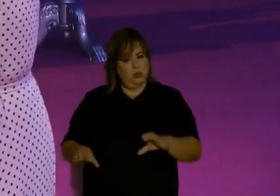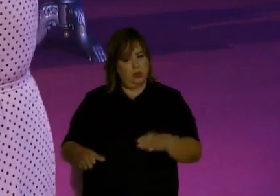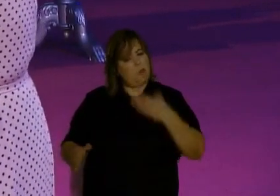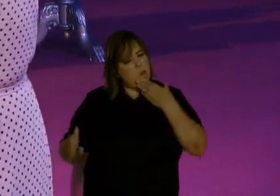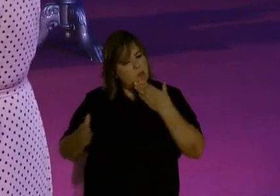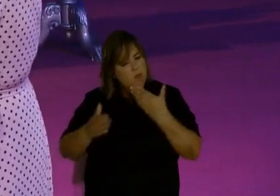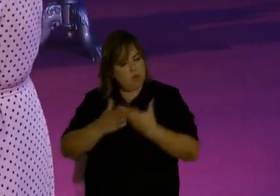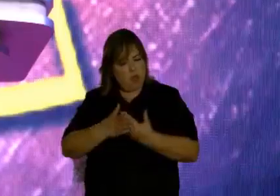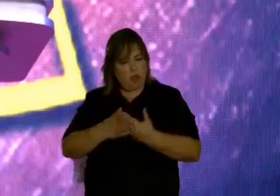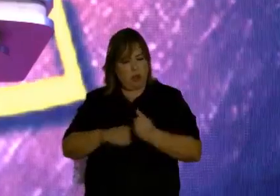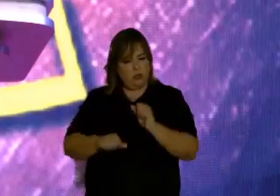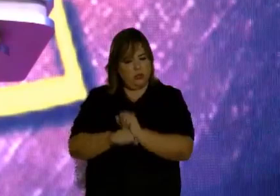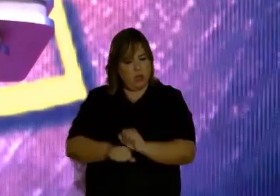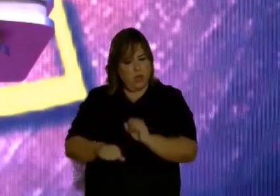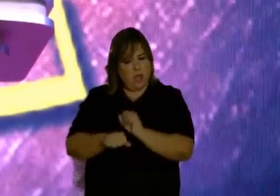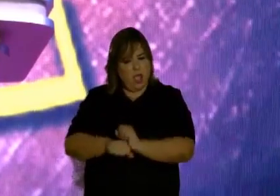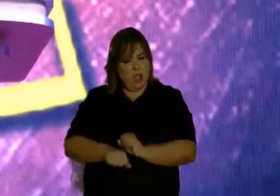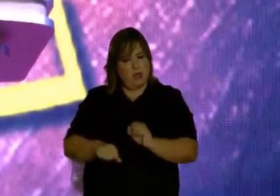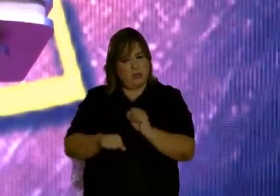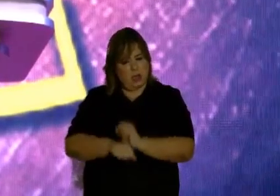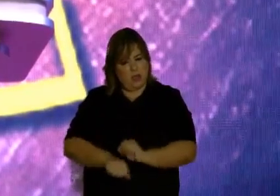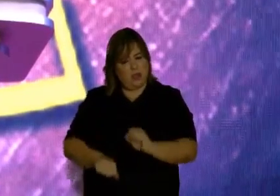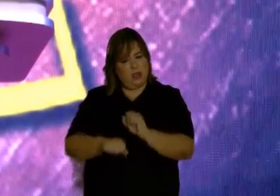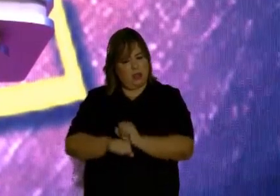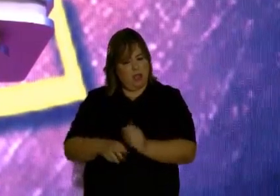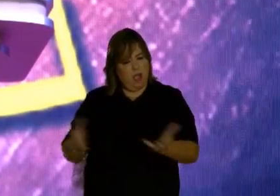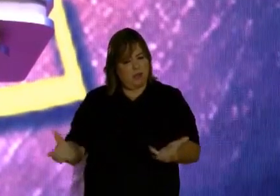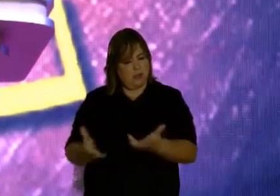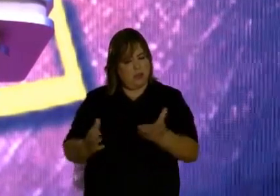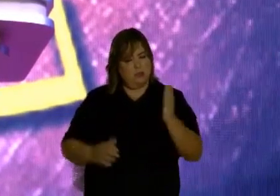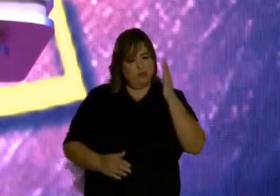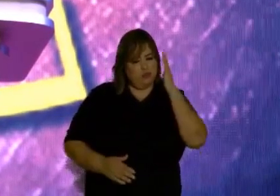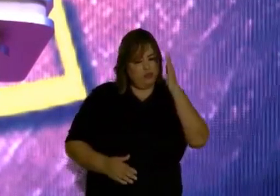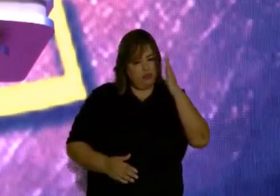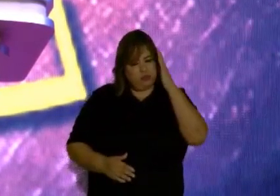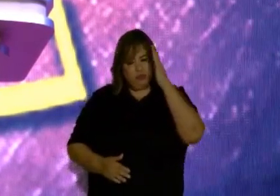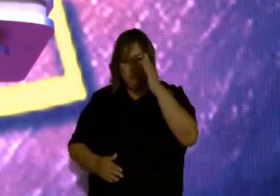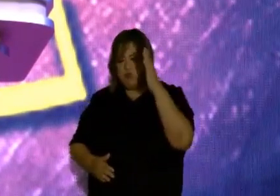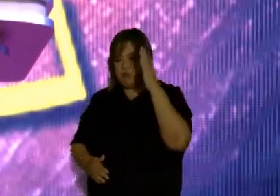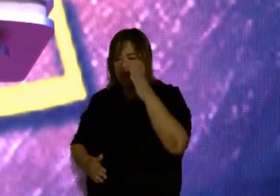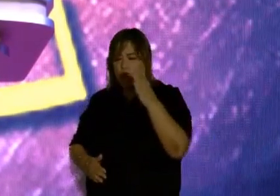el esfuerzo que yo hago, trabajando aquí, haciendo allá, buscando allá,